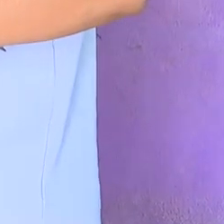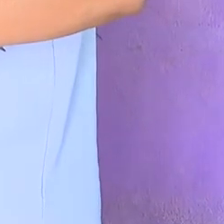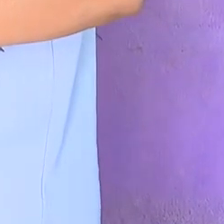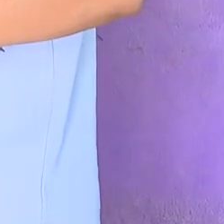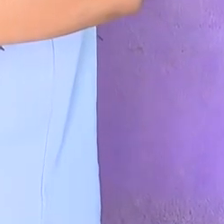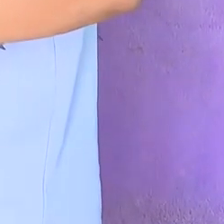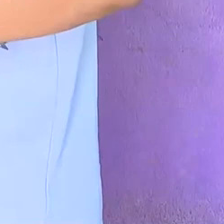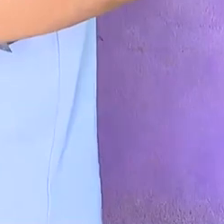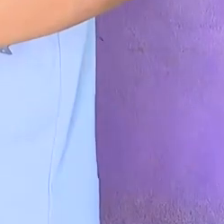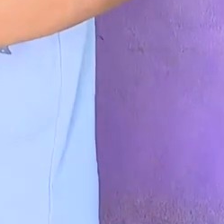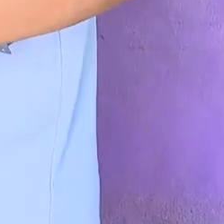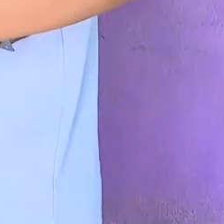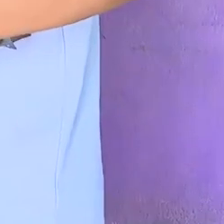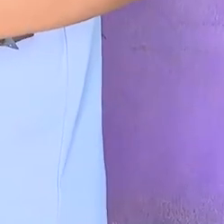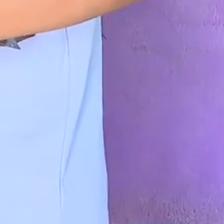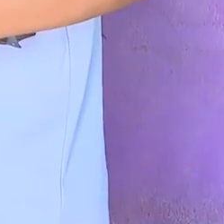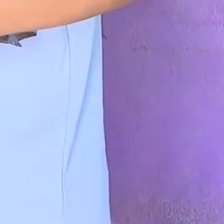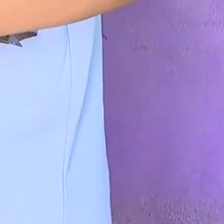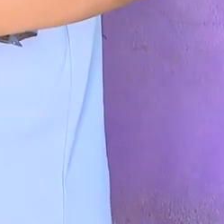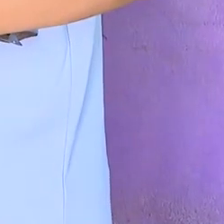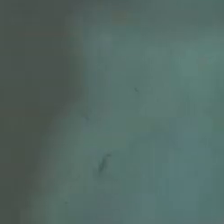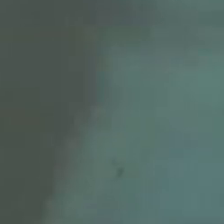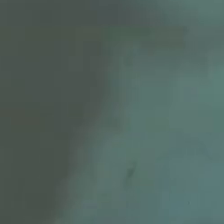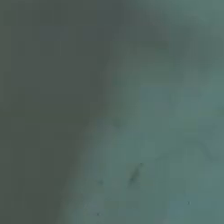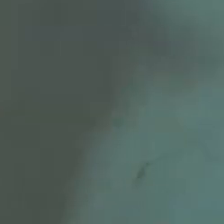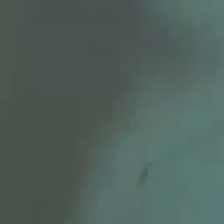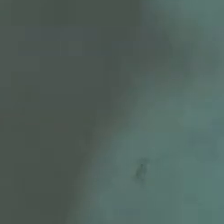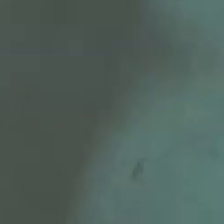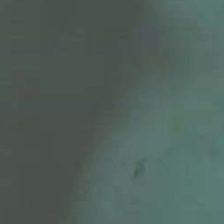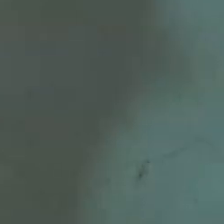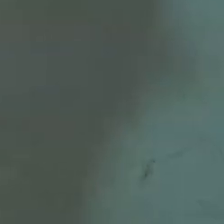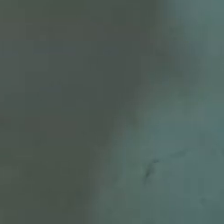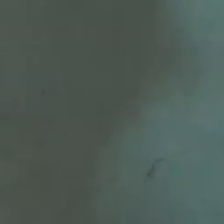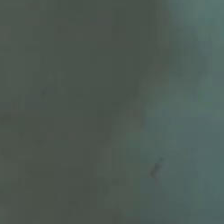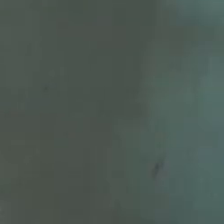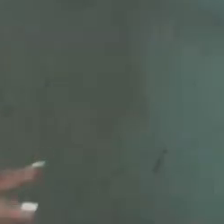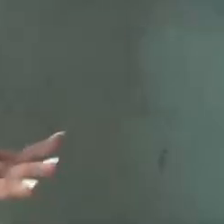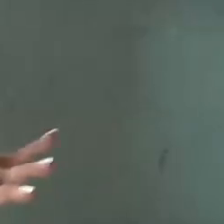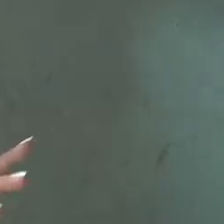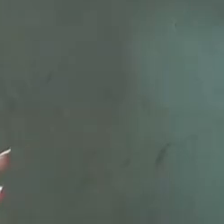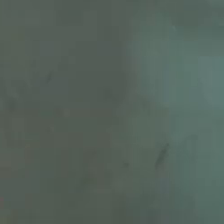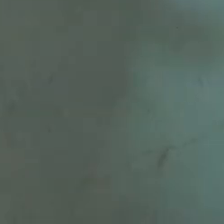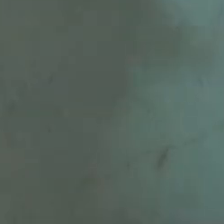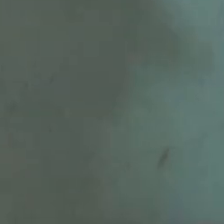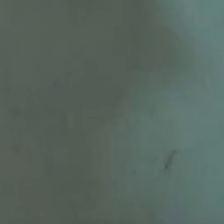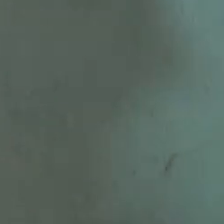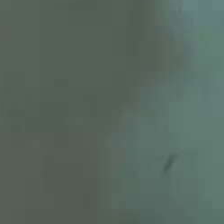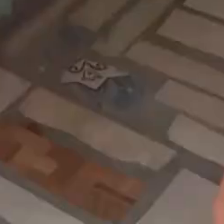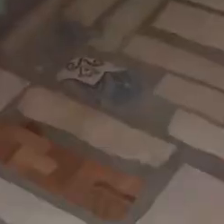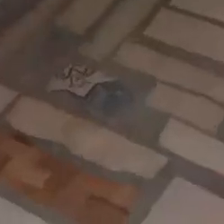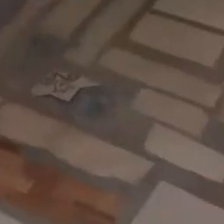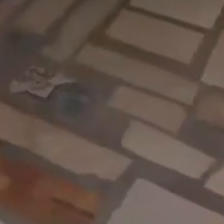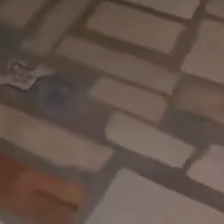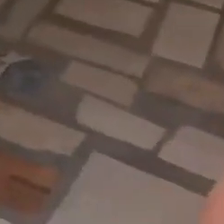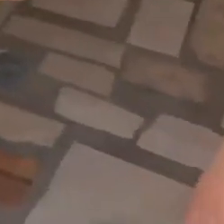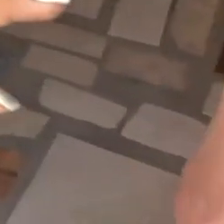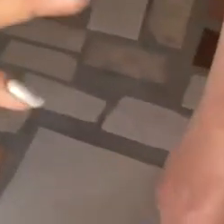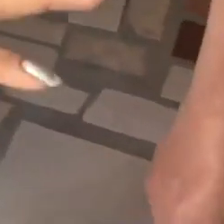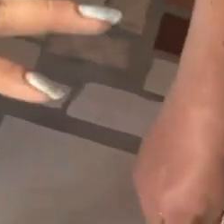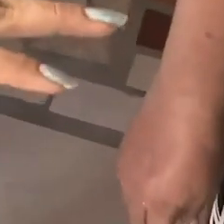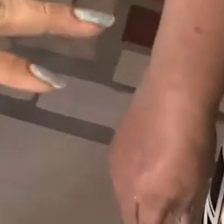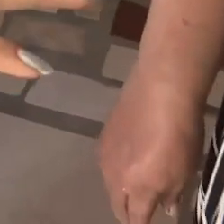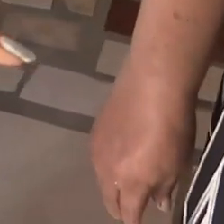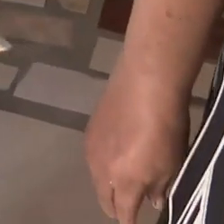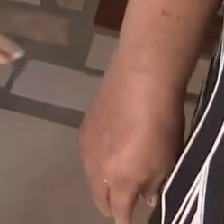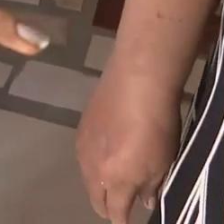coronavirus. La población de este barrio atendió de manera amable a la brigada cargada de buena información de prevención, que es la